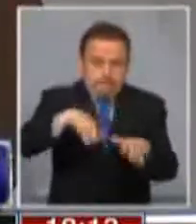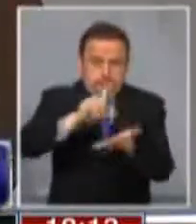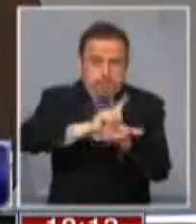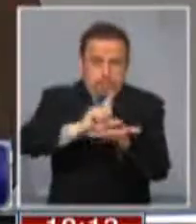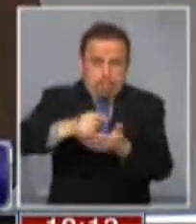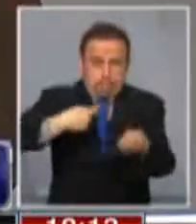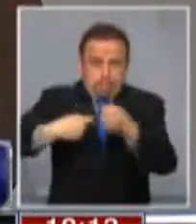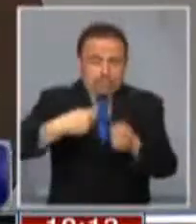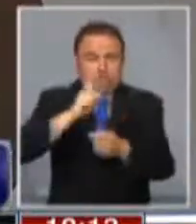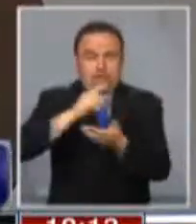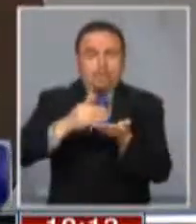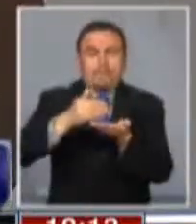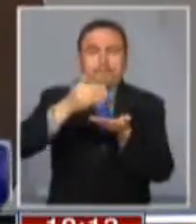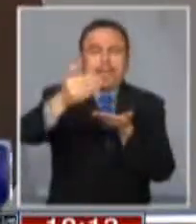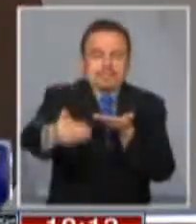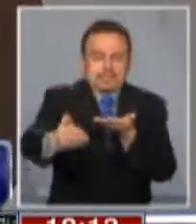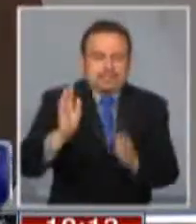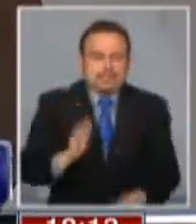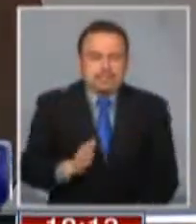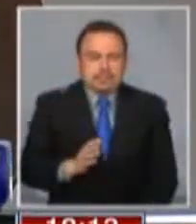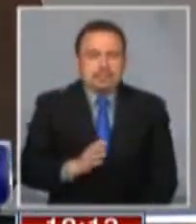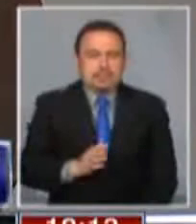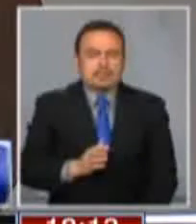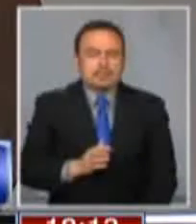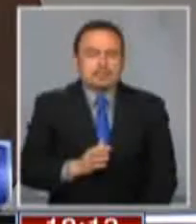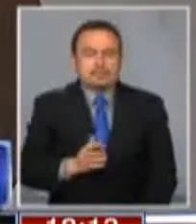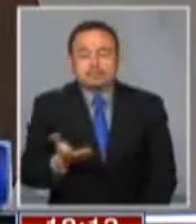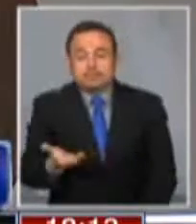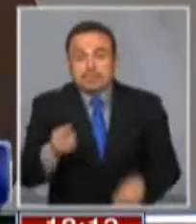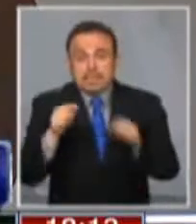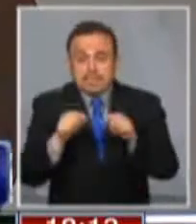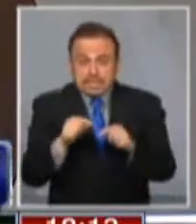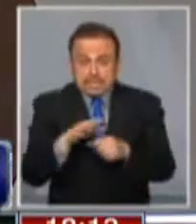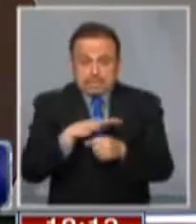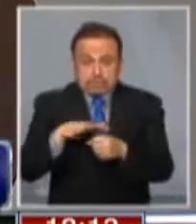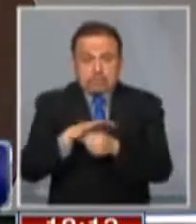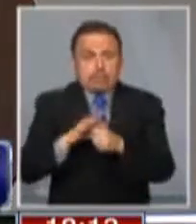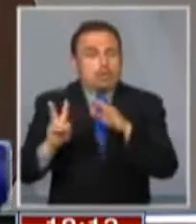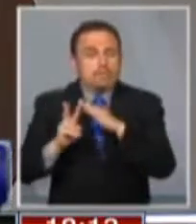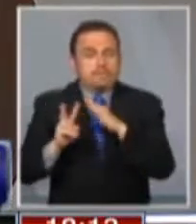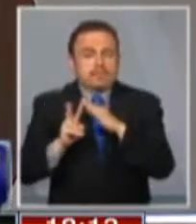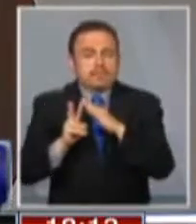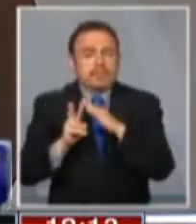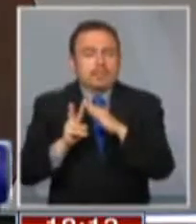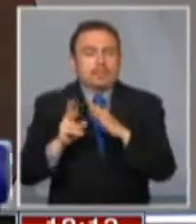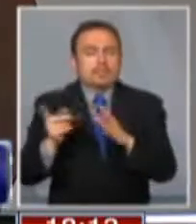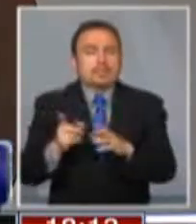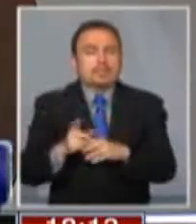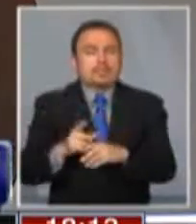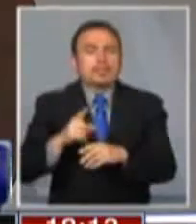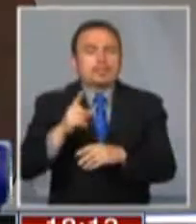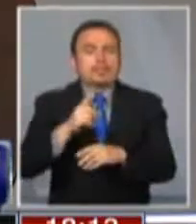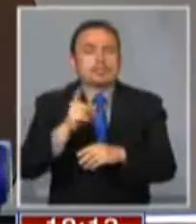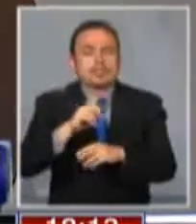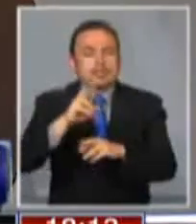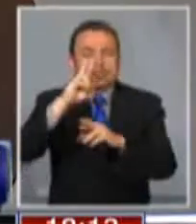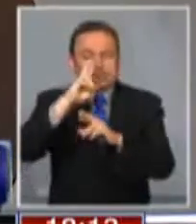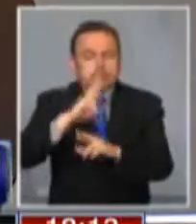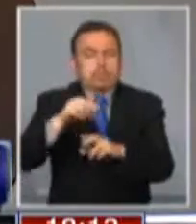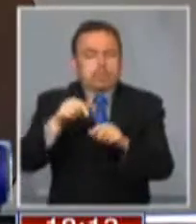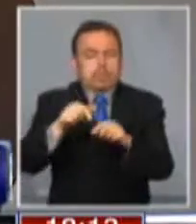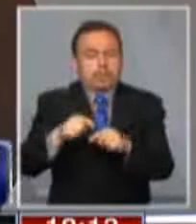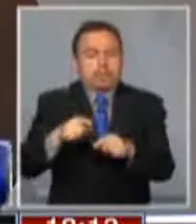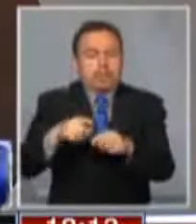sector comercial. Entonces, aquí, no, en este caso, los vecinos no han respetado el sector que es